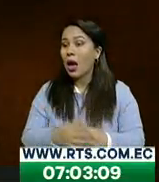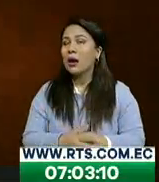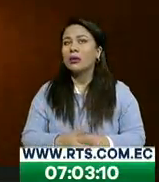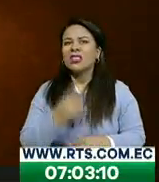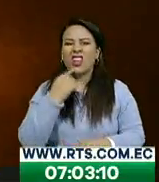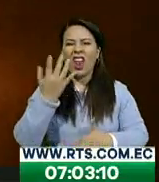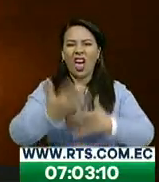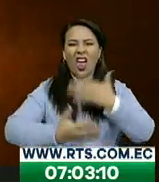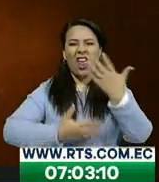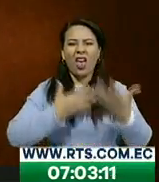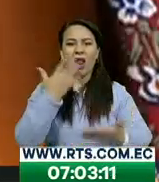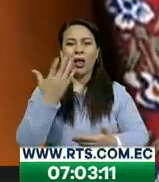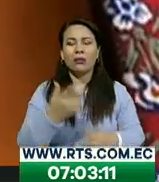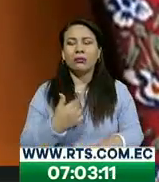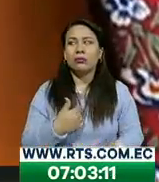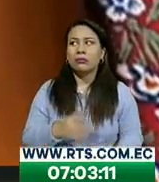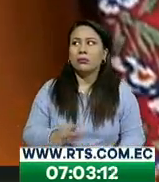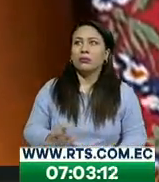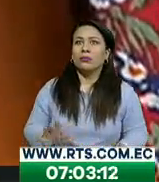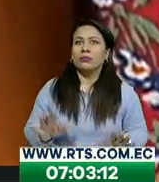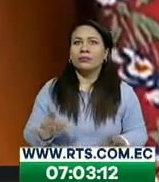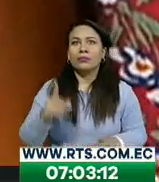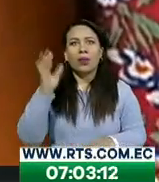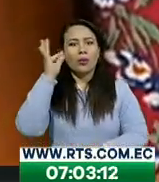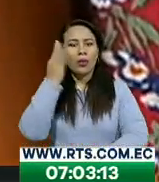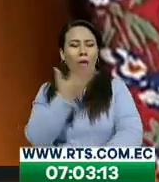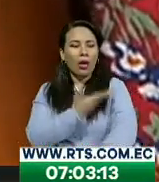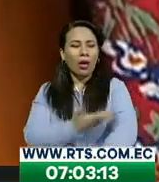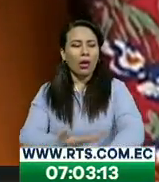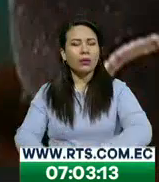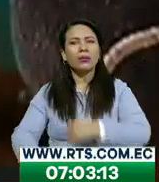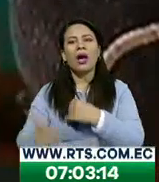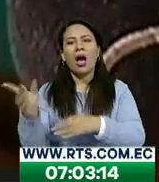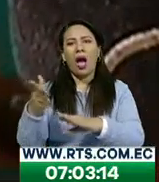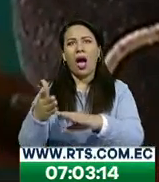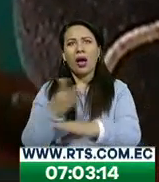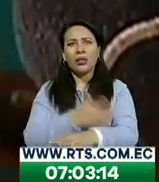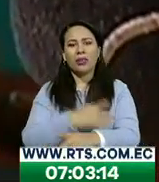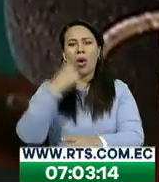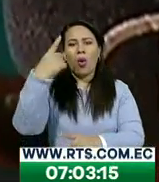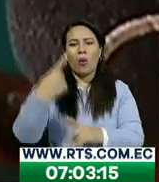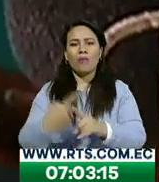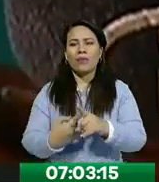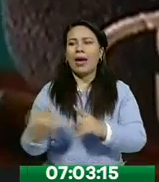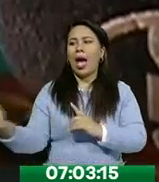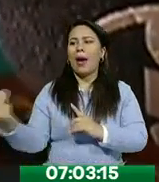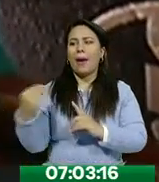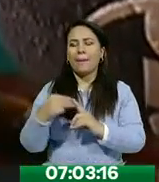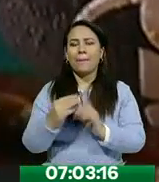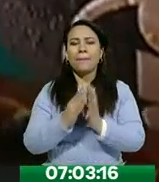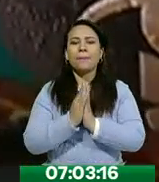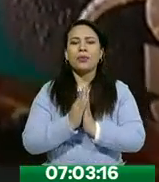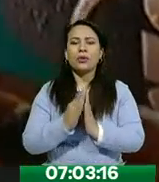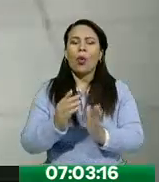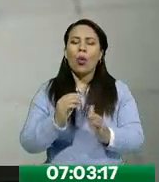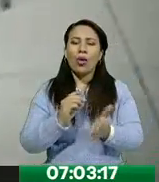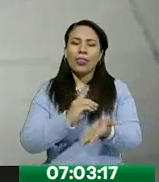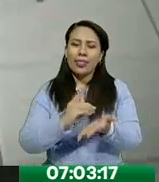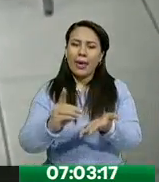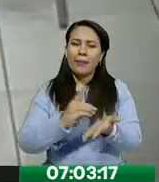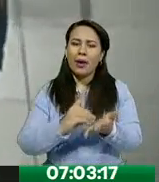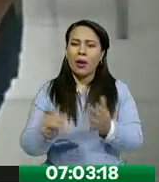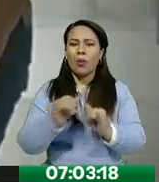mujer agredida, los problemas se vienen dando desde hace un mes. Que me pidió la tarea por WhatsApp y yo no se la mandé. Yo me